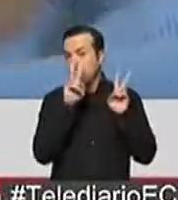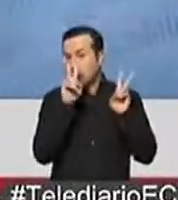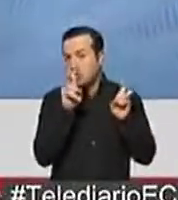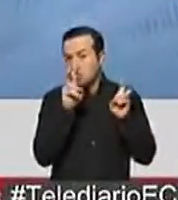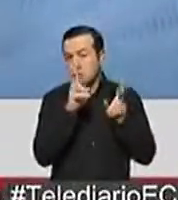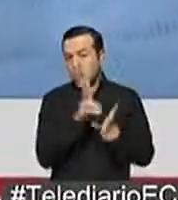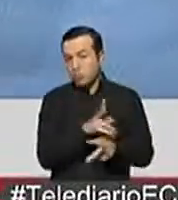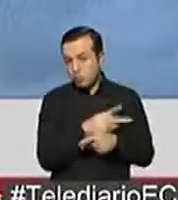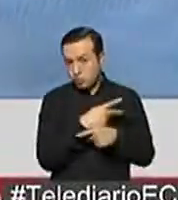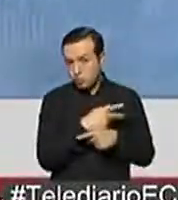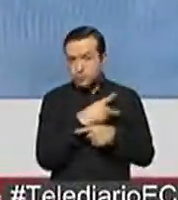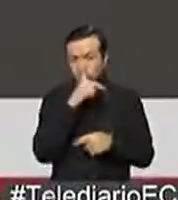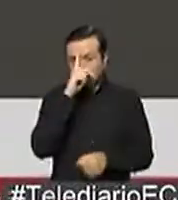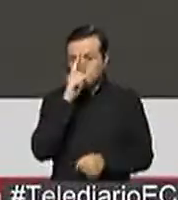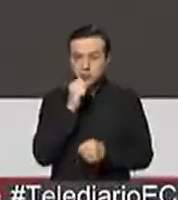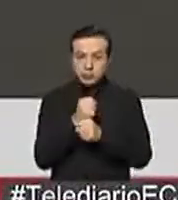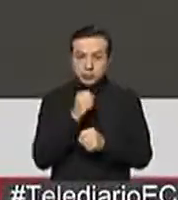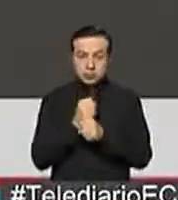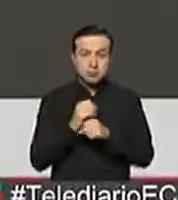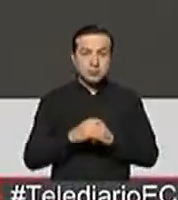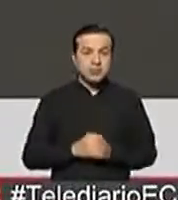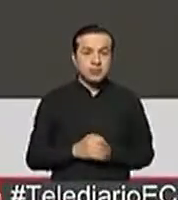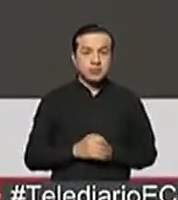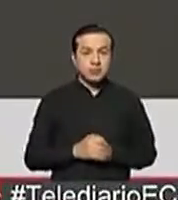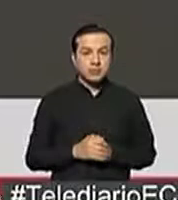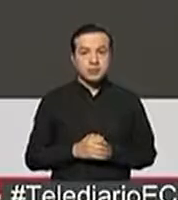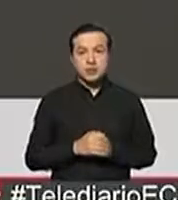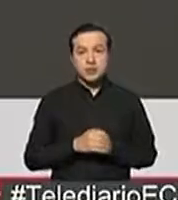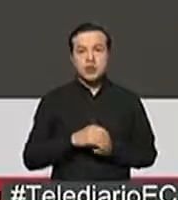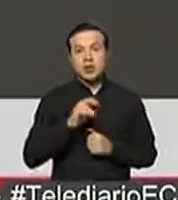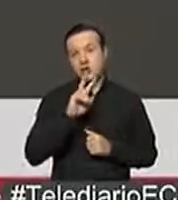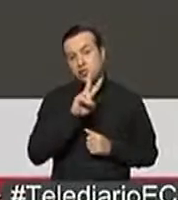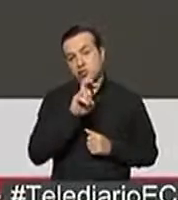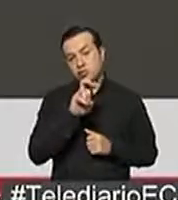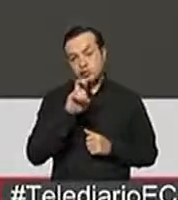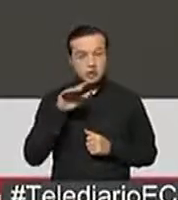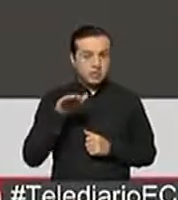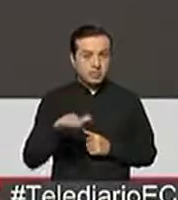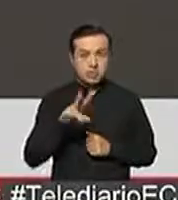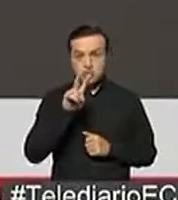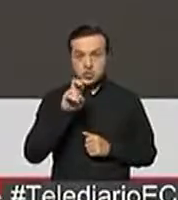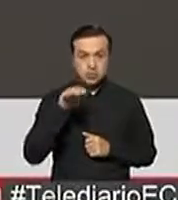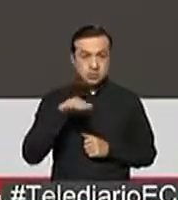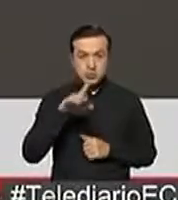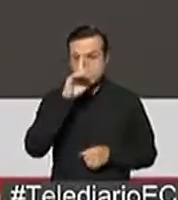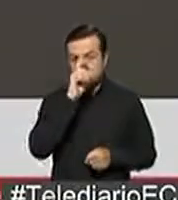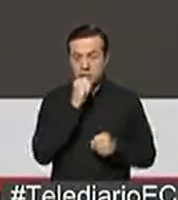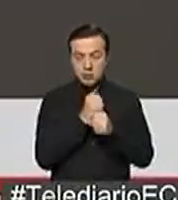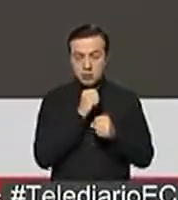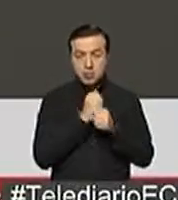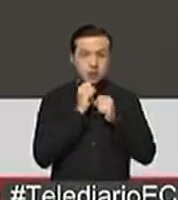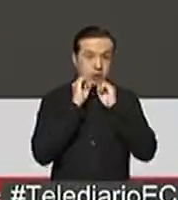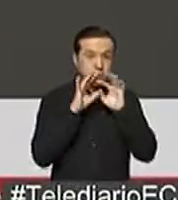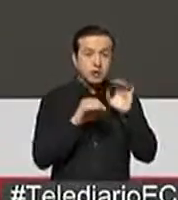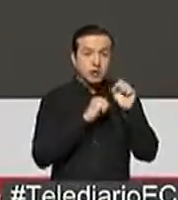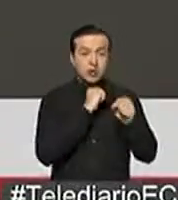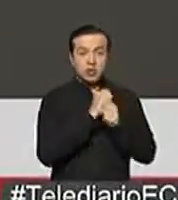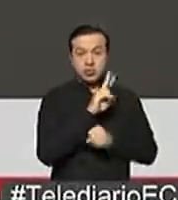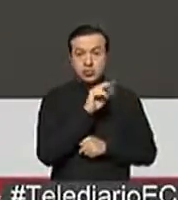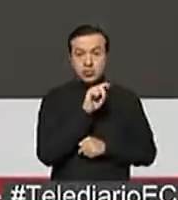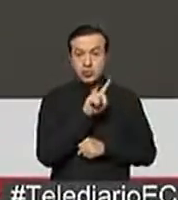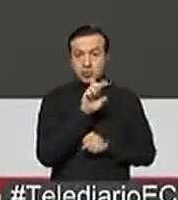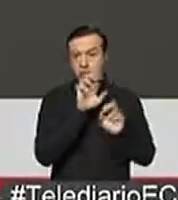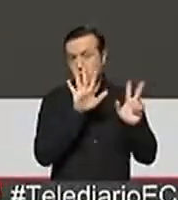a productividad y empleo. Ha habido una disminución superior a los 12.000 empleos entre septiembre de 2018 y septiembre